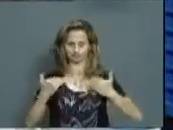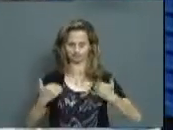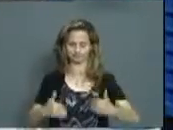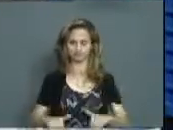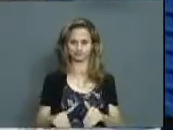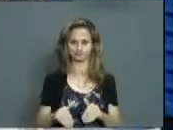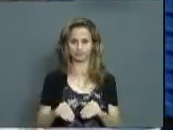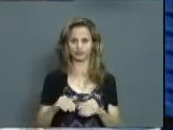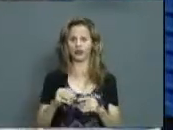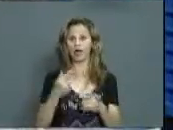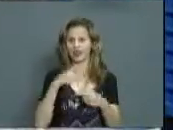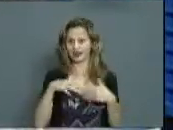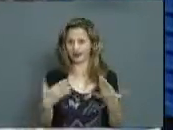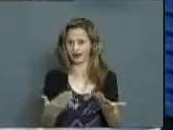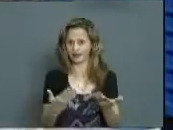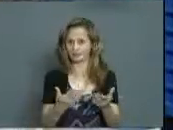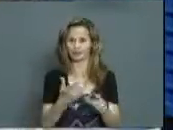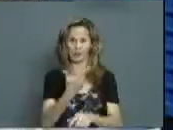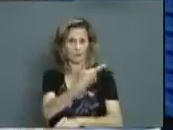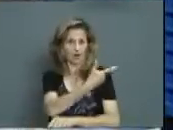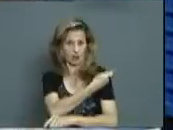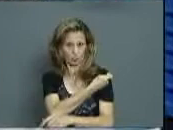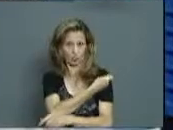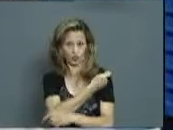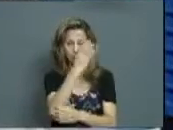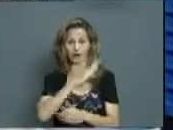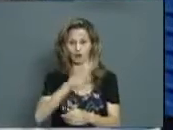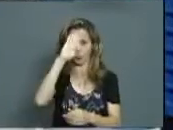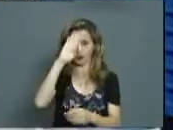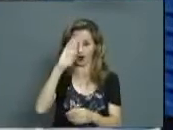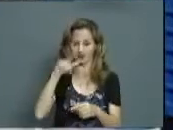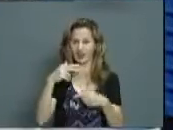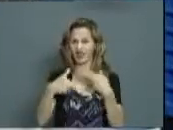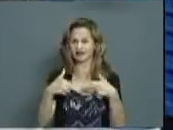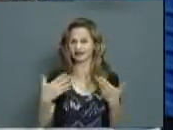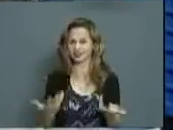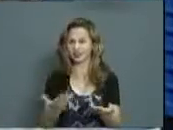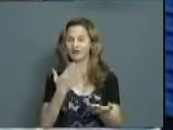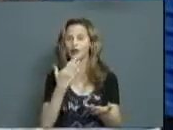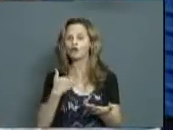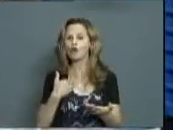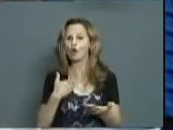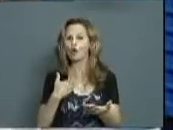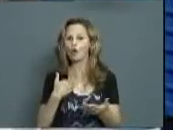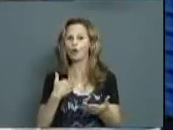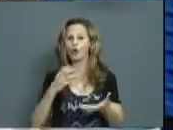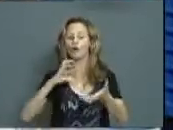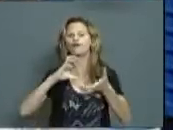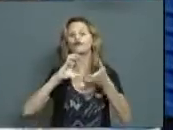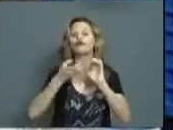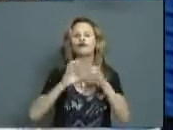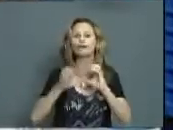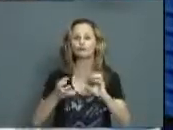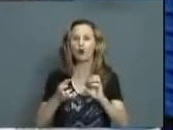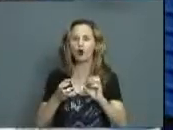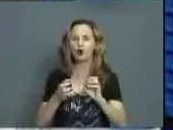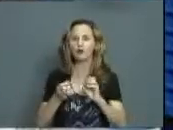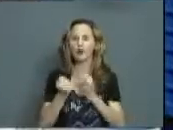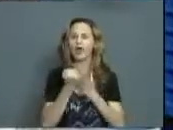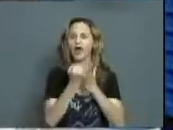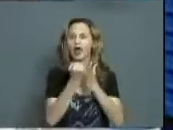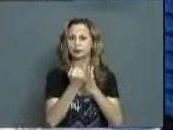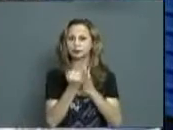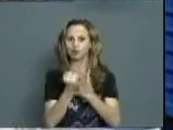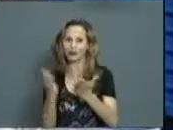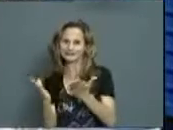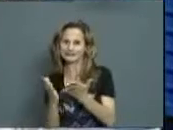Las vacunas cubanas se basan en el desarrollo de anticuerpos contra las proteínas de la espícula, de la parte de afuera del virus.